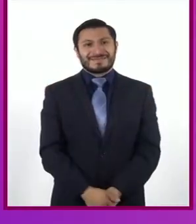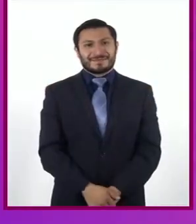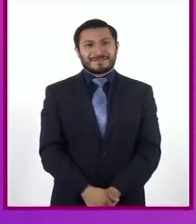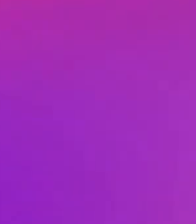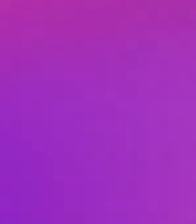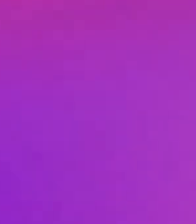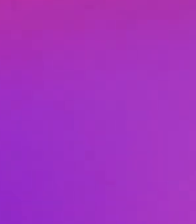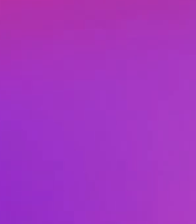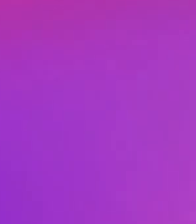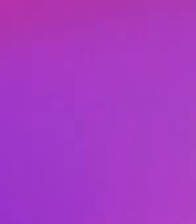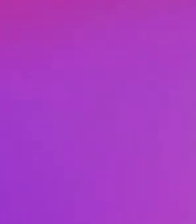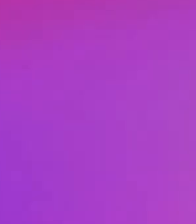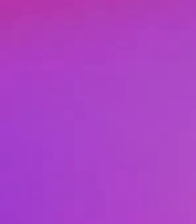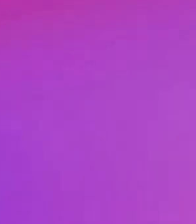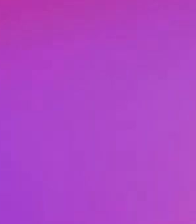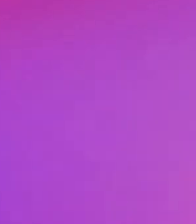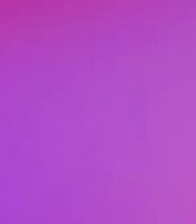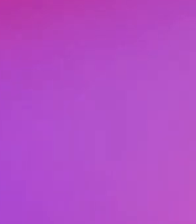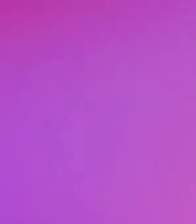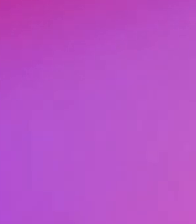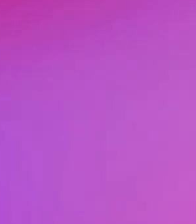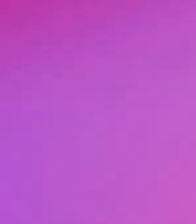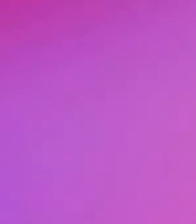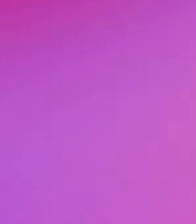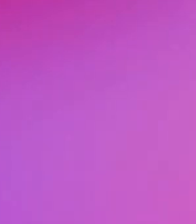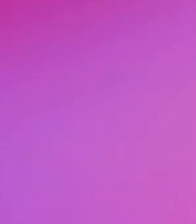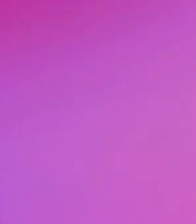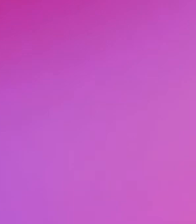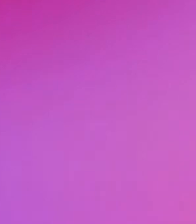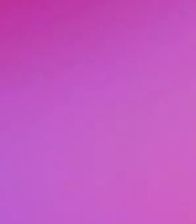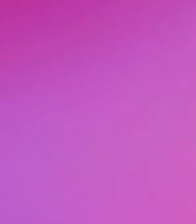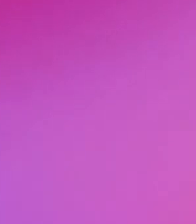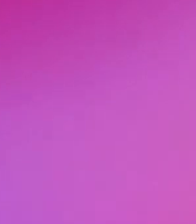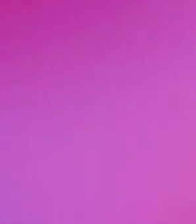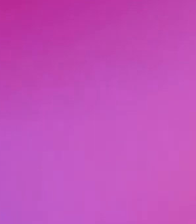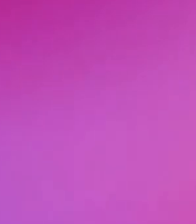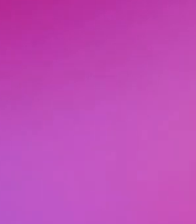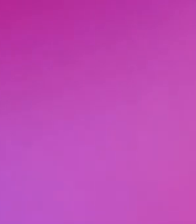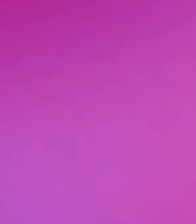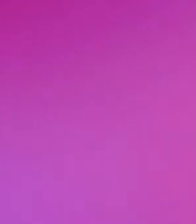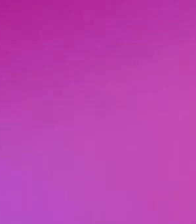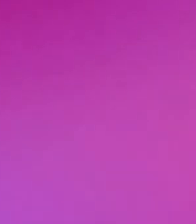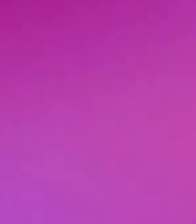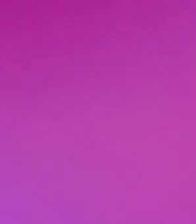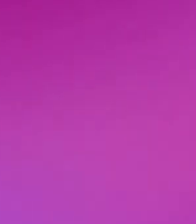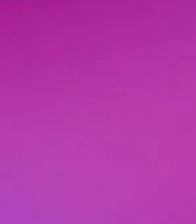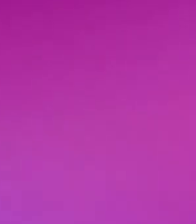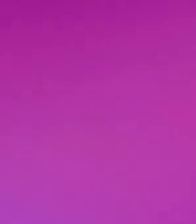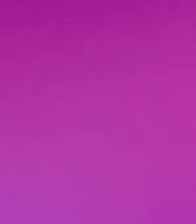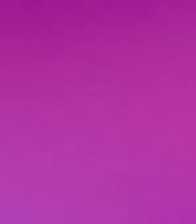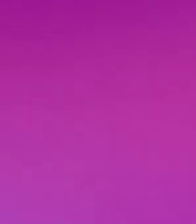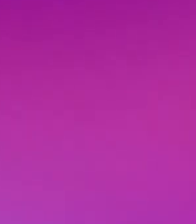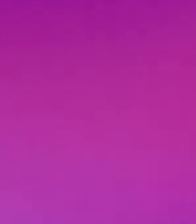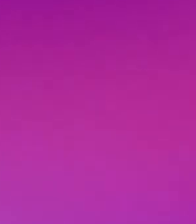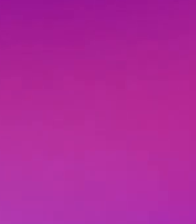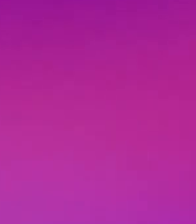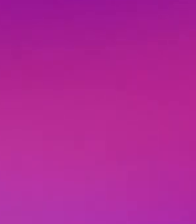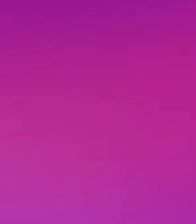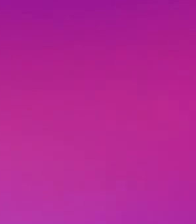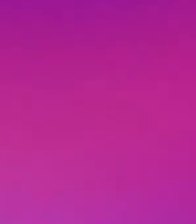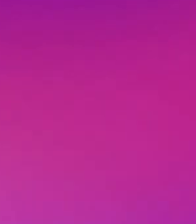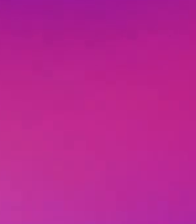Si tienes dudas o necesitas ayuda, llama al Centro de Apoyo Pedagógico a Distancia. El número de teléfono para secundaria es